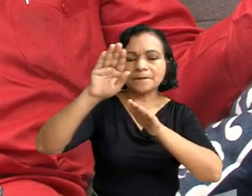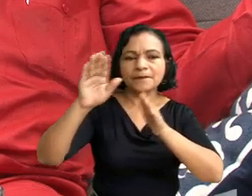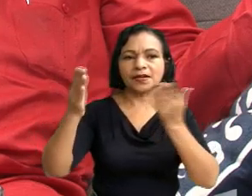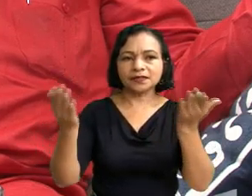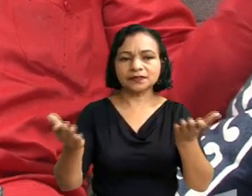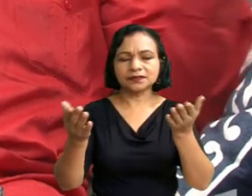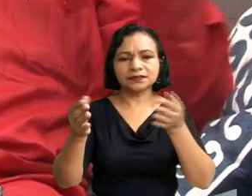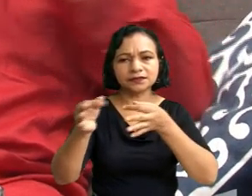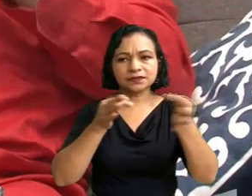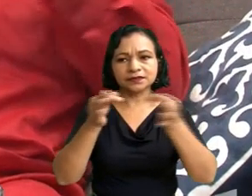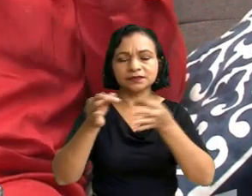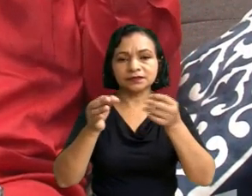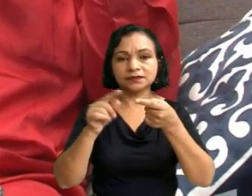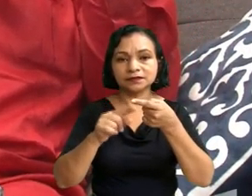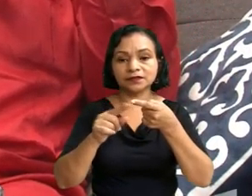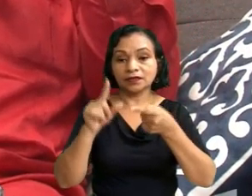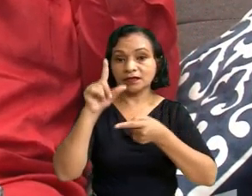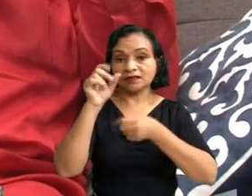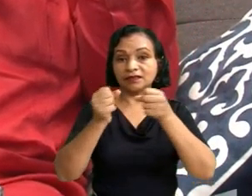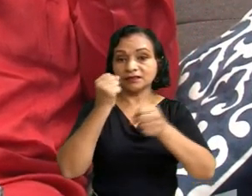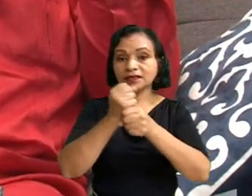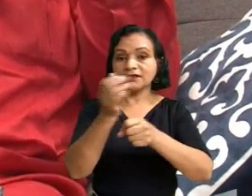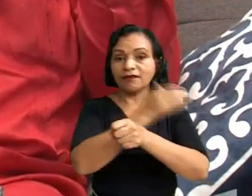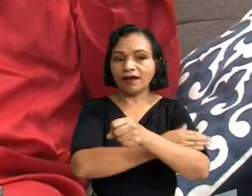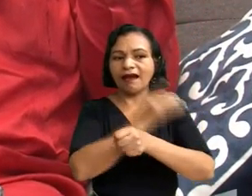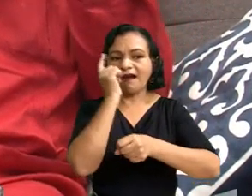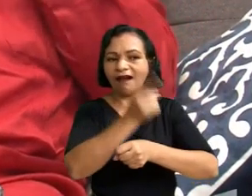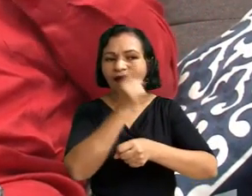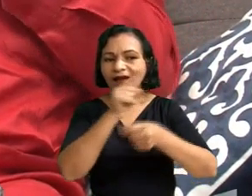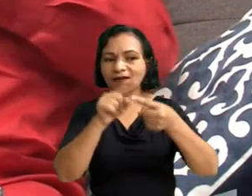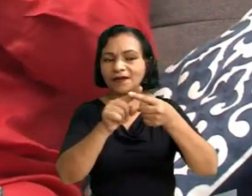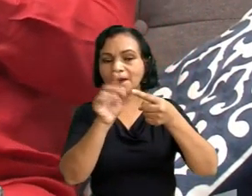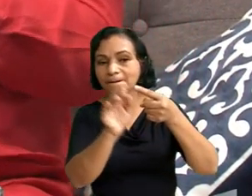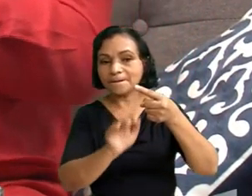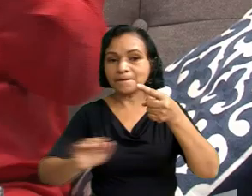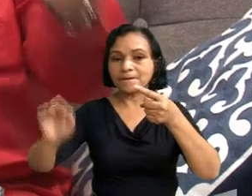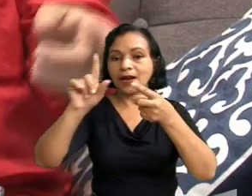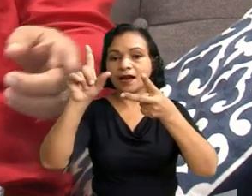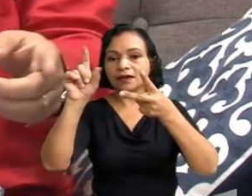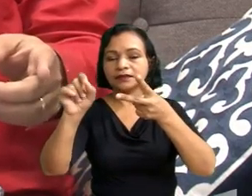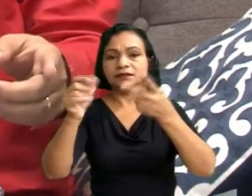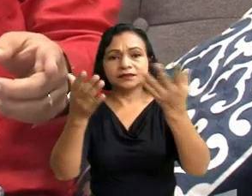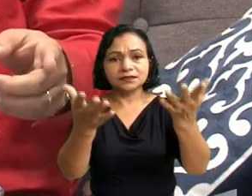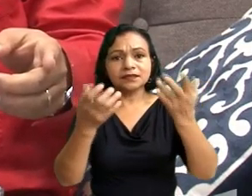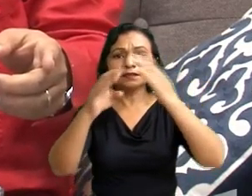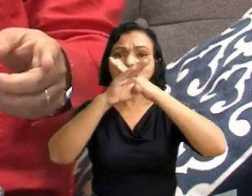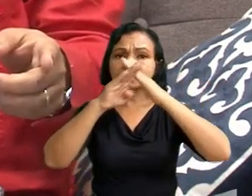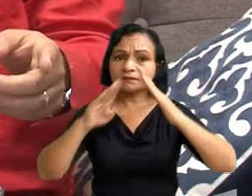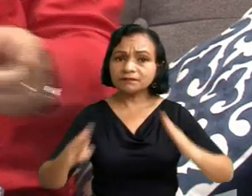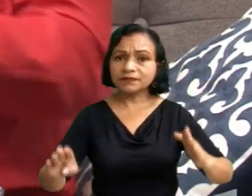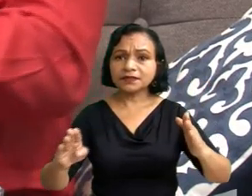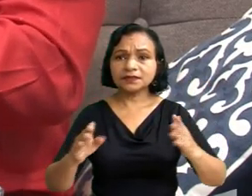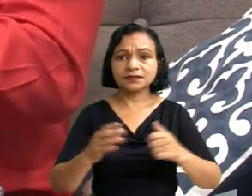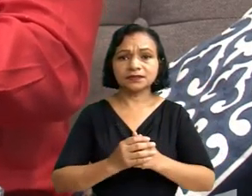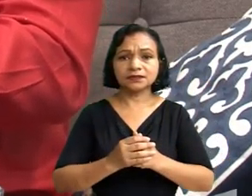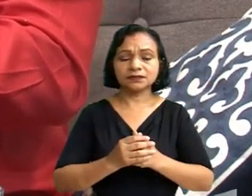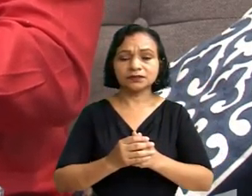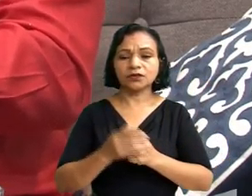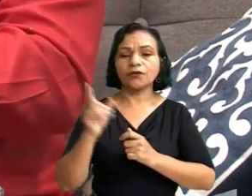parte con respecto a la del revive de los diez años anteriores sí porque aquí lo que estamos buscando en la paz no la